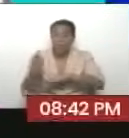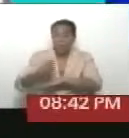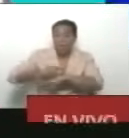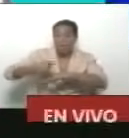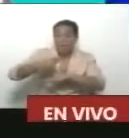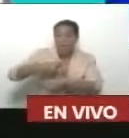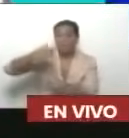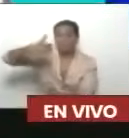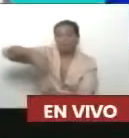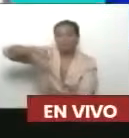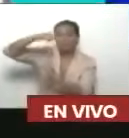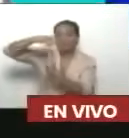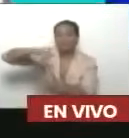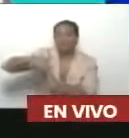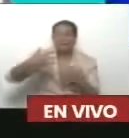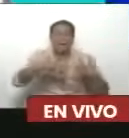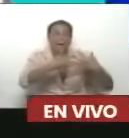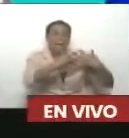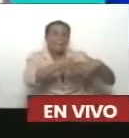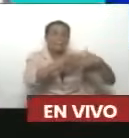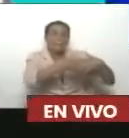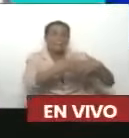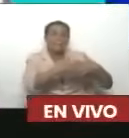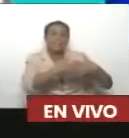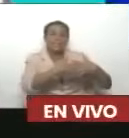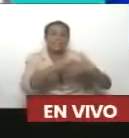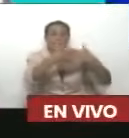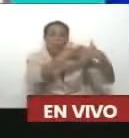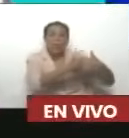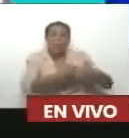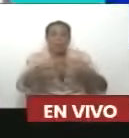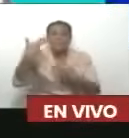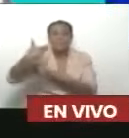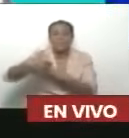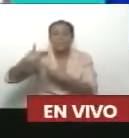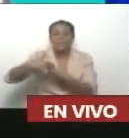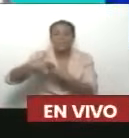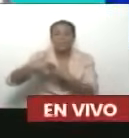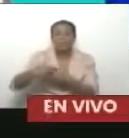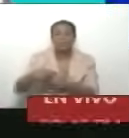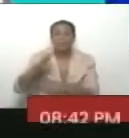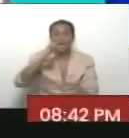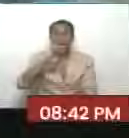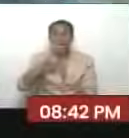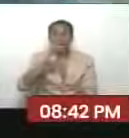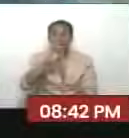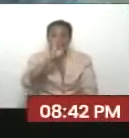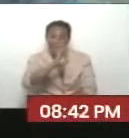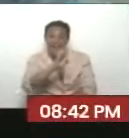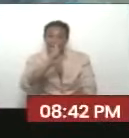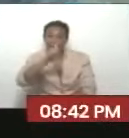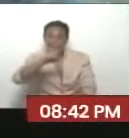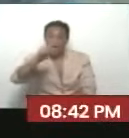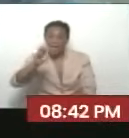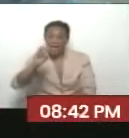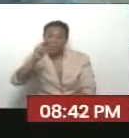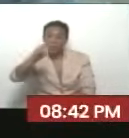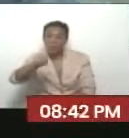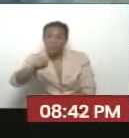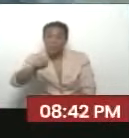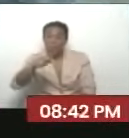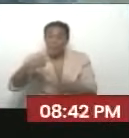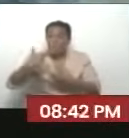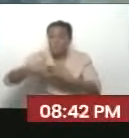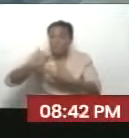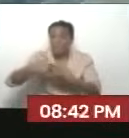peleles y títeres de la ExxonMobil. ¿Por qué? Porque la ExxonMobil está detrás de la continuación del despojo y del